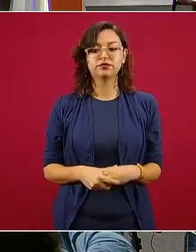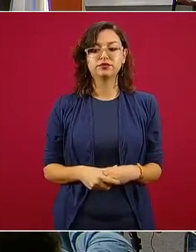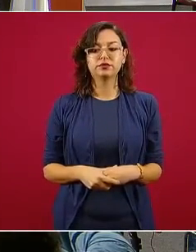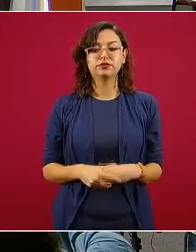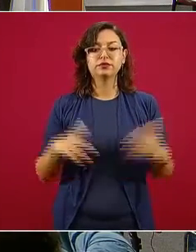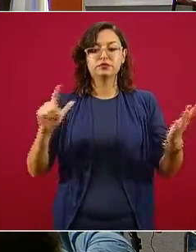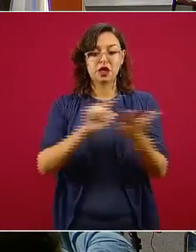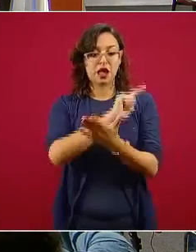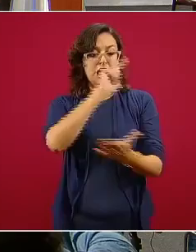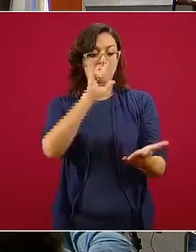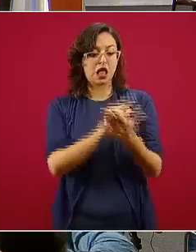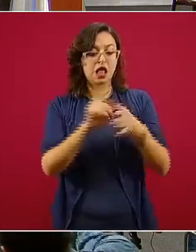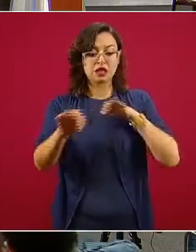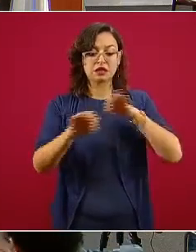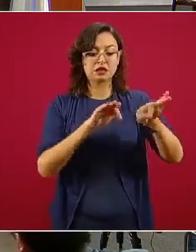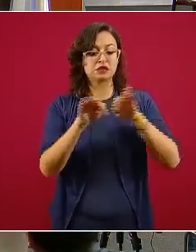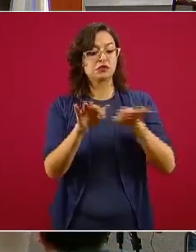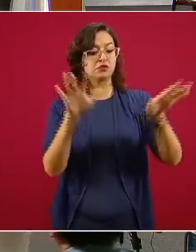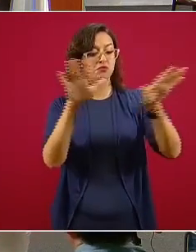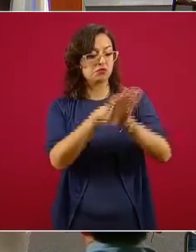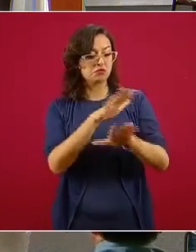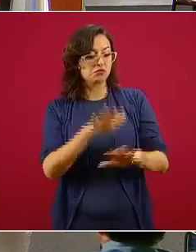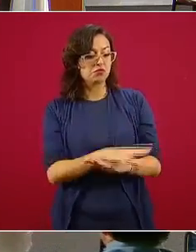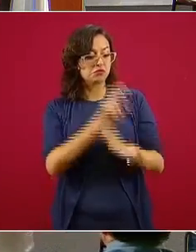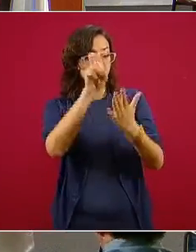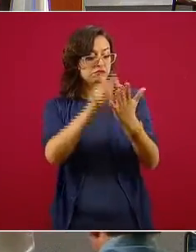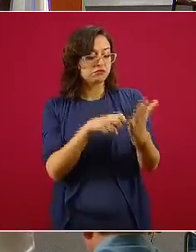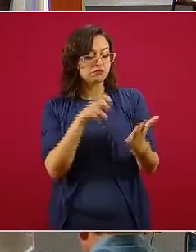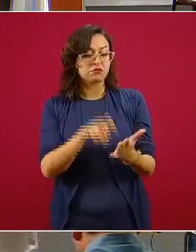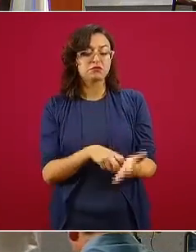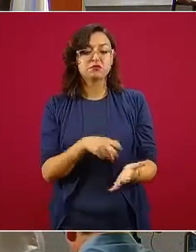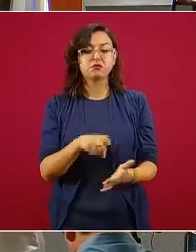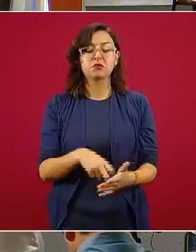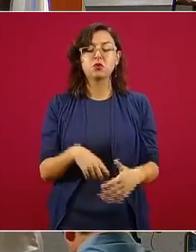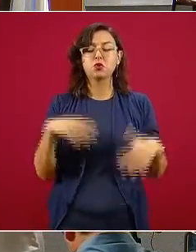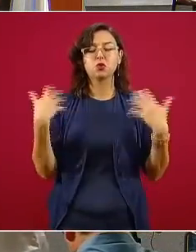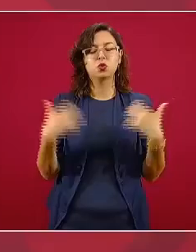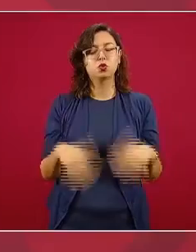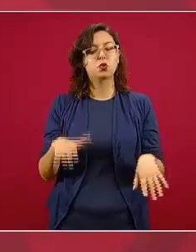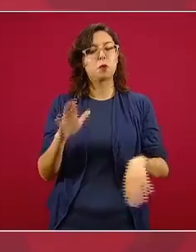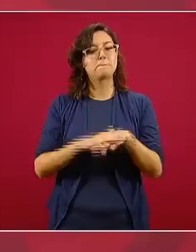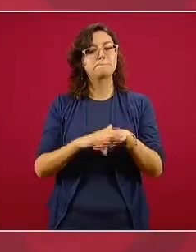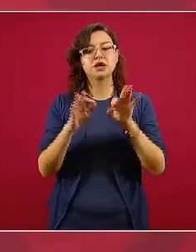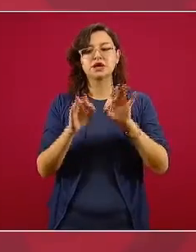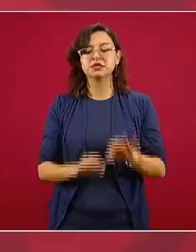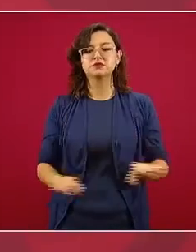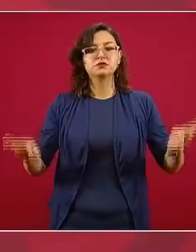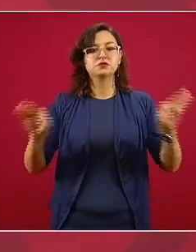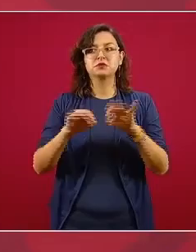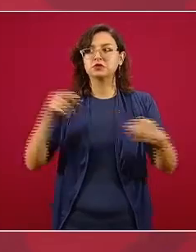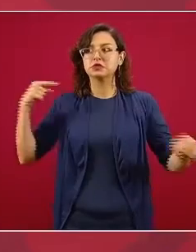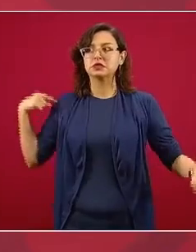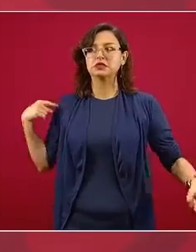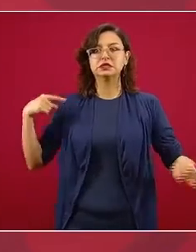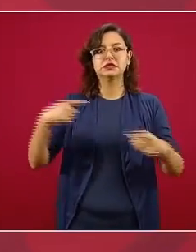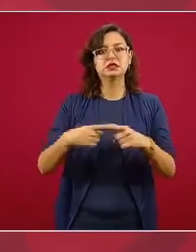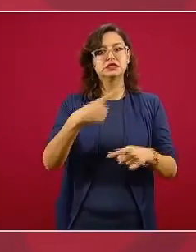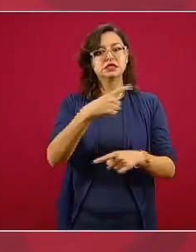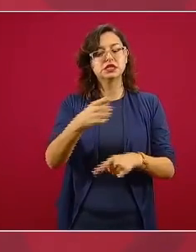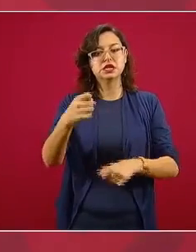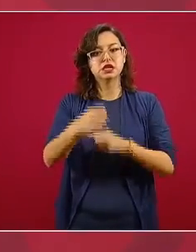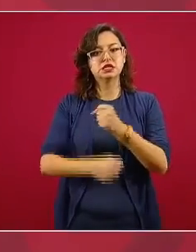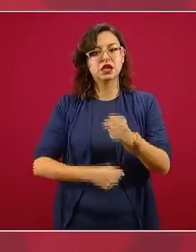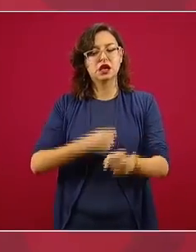es quizá el cambio más importante en los últimos 100 años para el mundo del trabajo. Reforma que